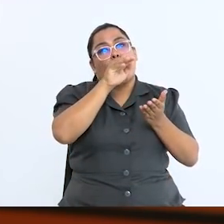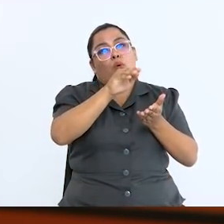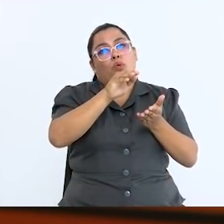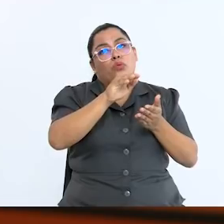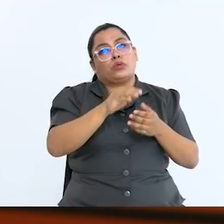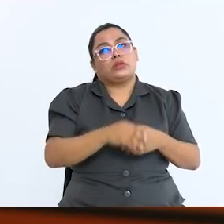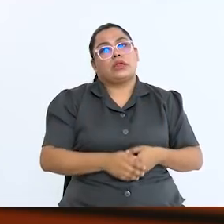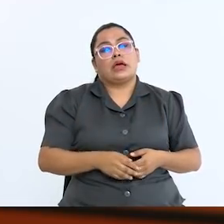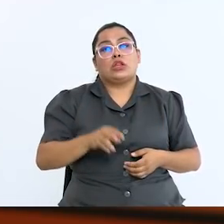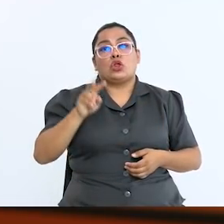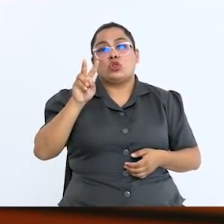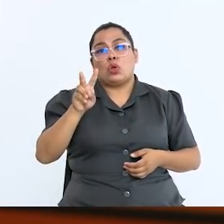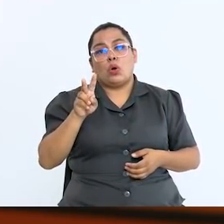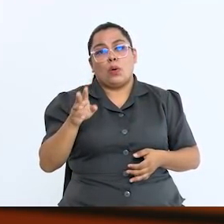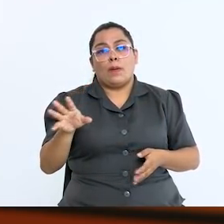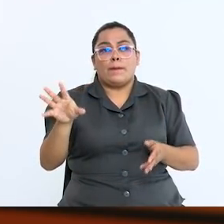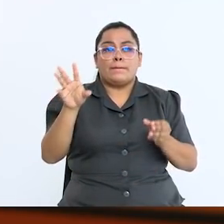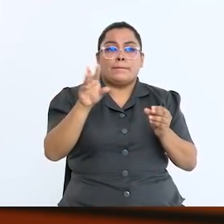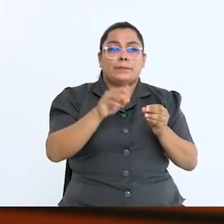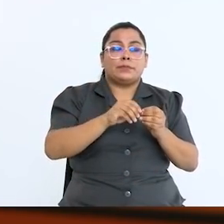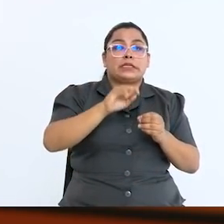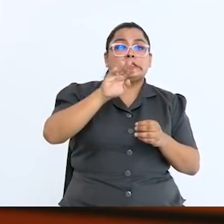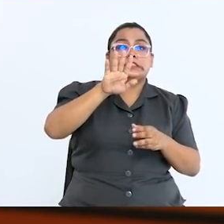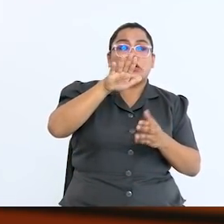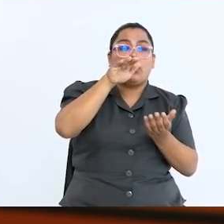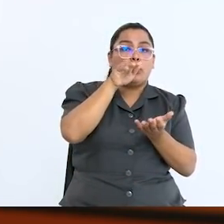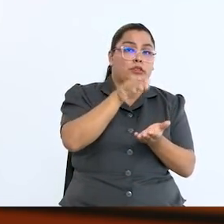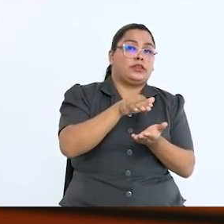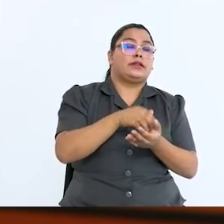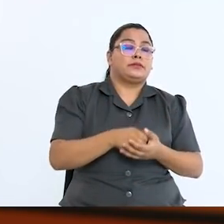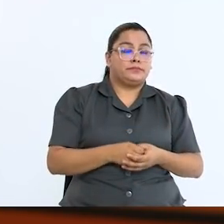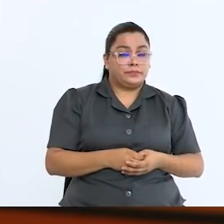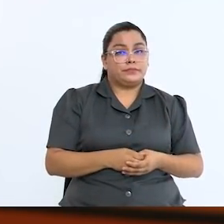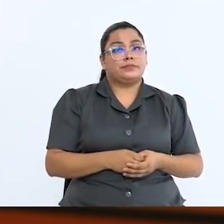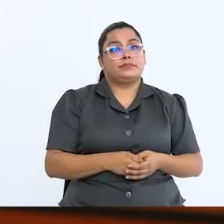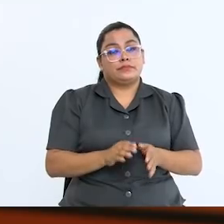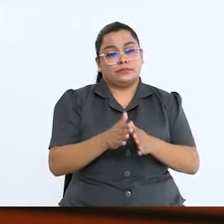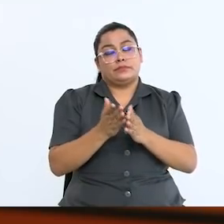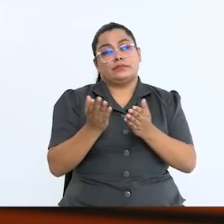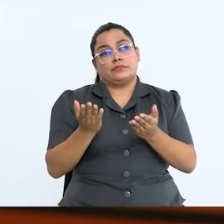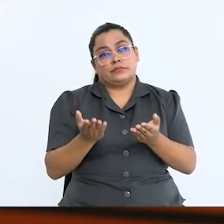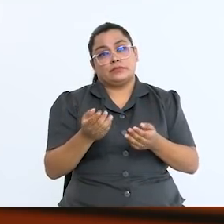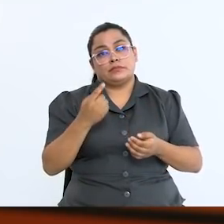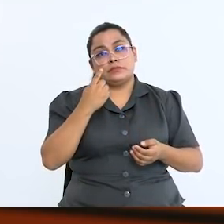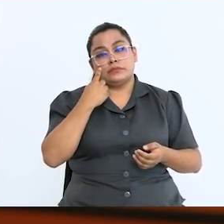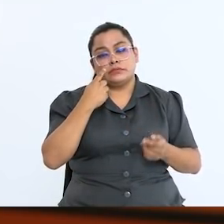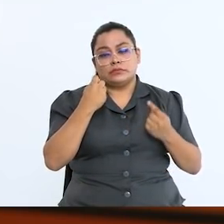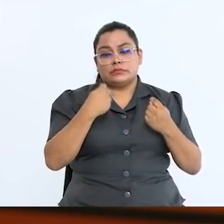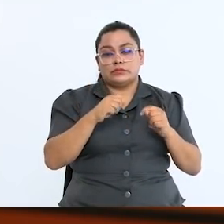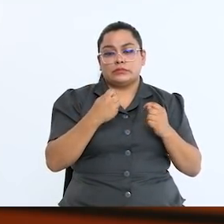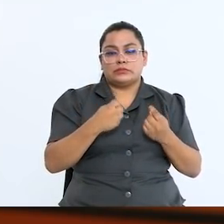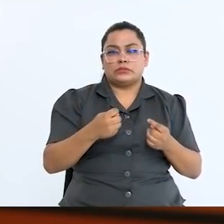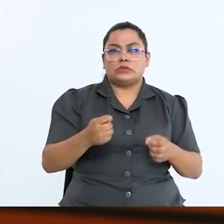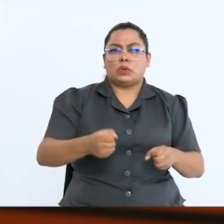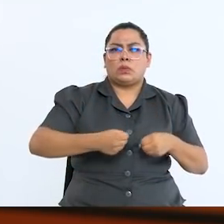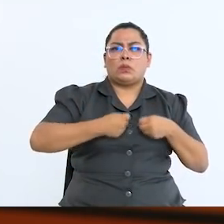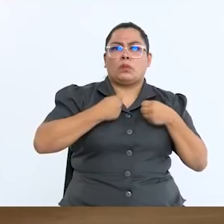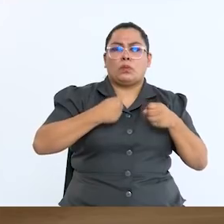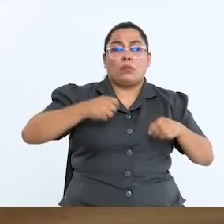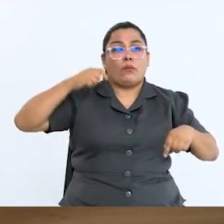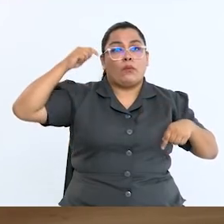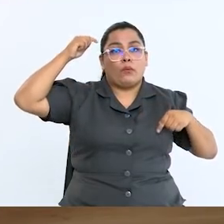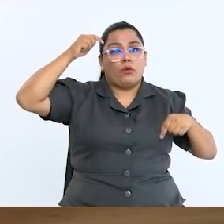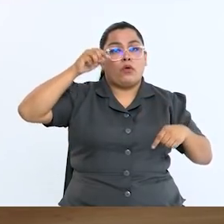Si le sumamos las otras 2, ya estamos hablando de las primeras 5 unidades del libro de texto, donde se pretende potenciar